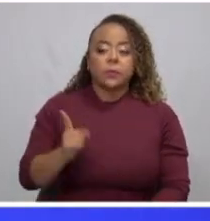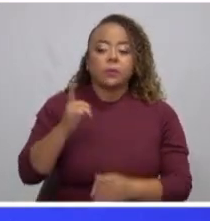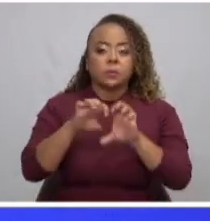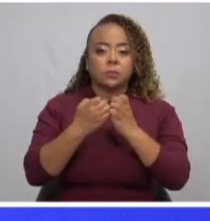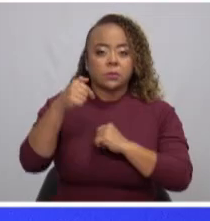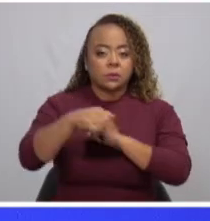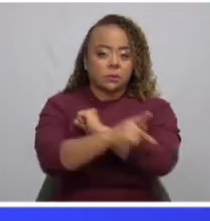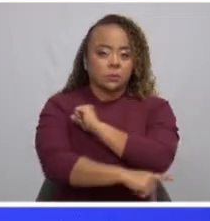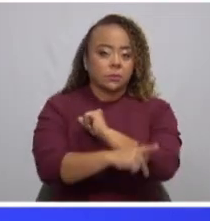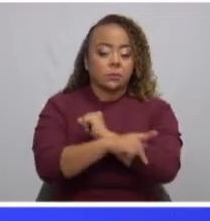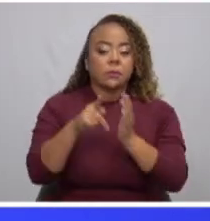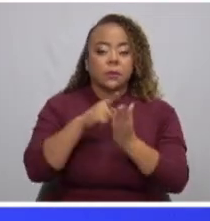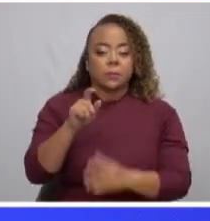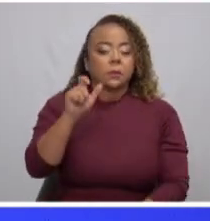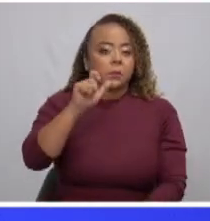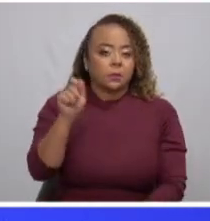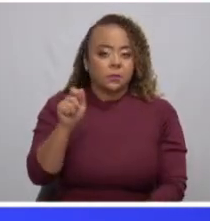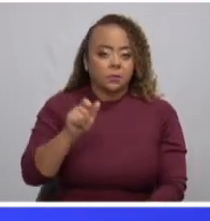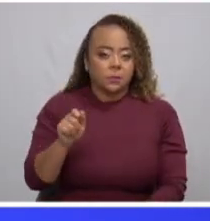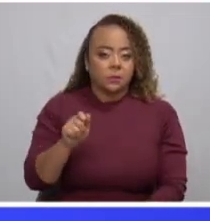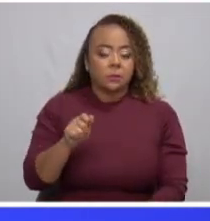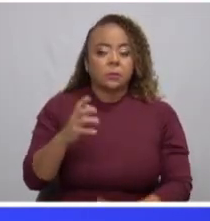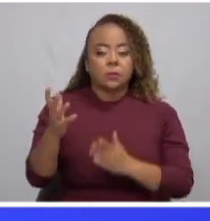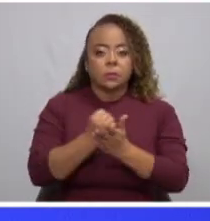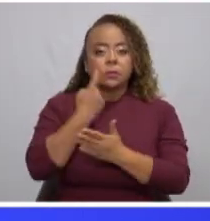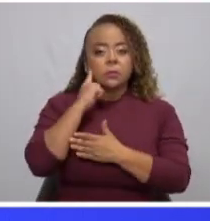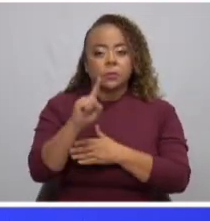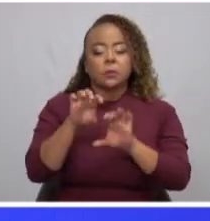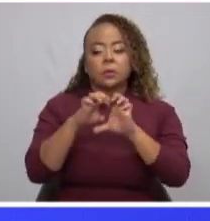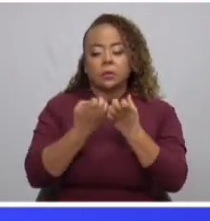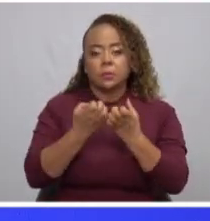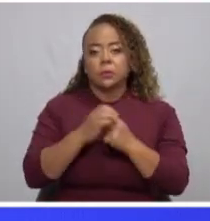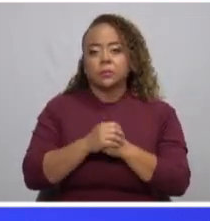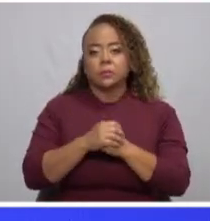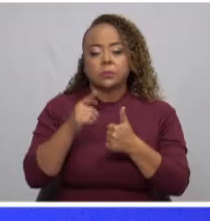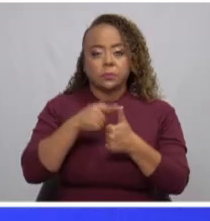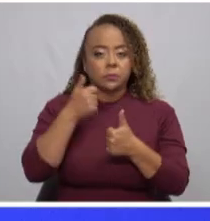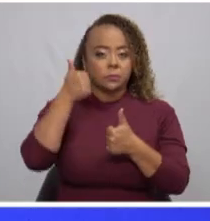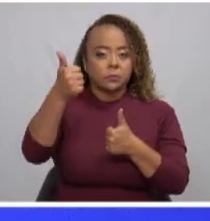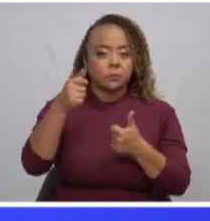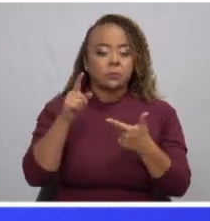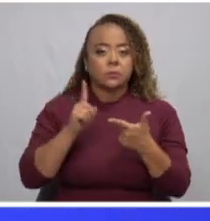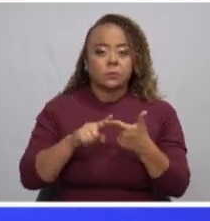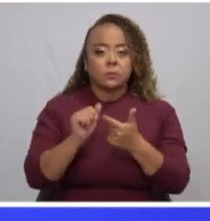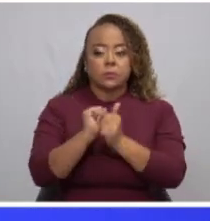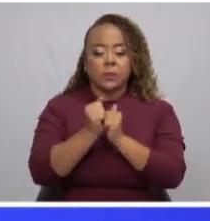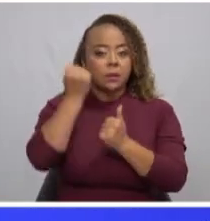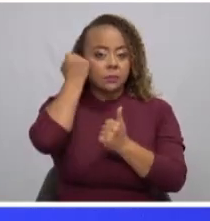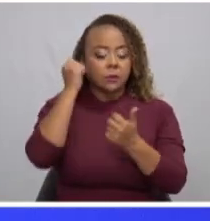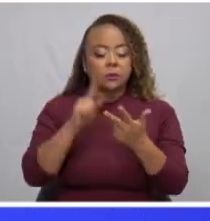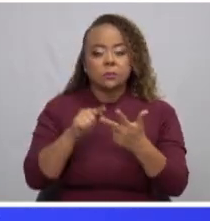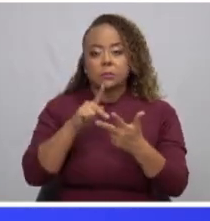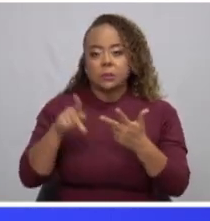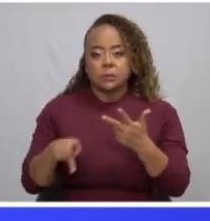este país que pagan mes a mes los cobros por la planilla del equipo son la liga Sporting y Pérez